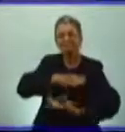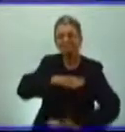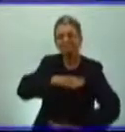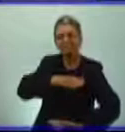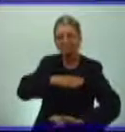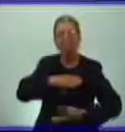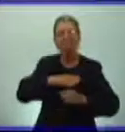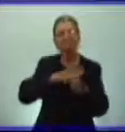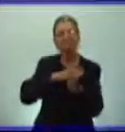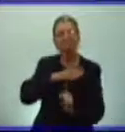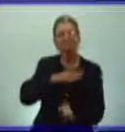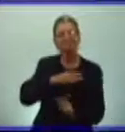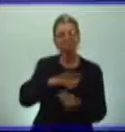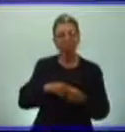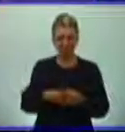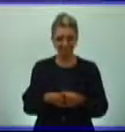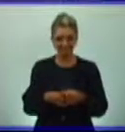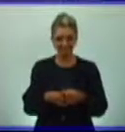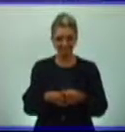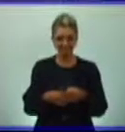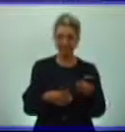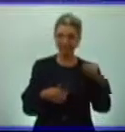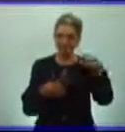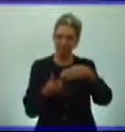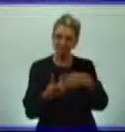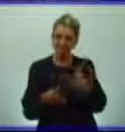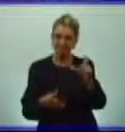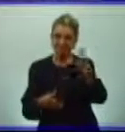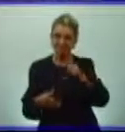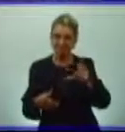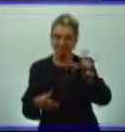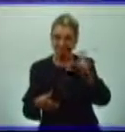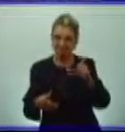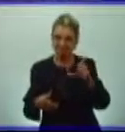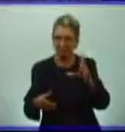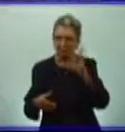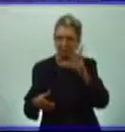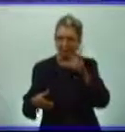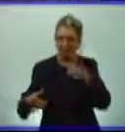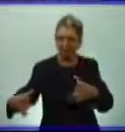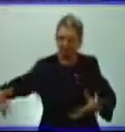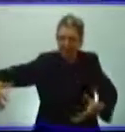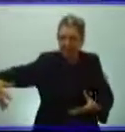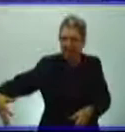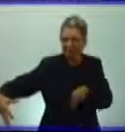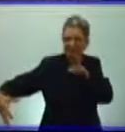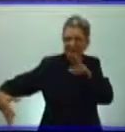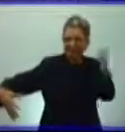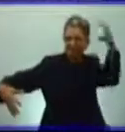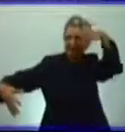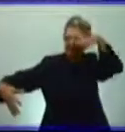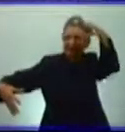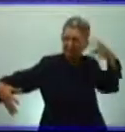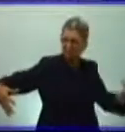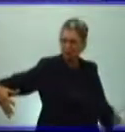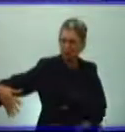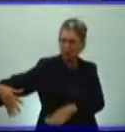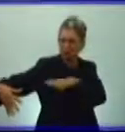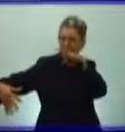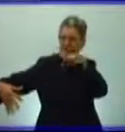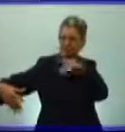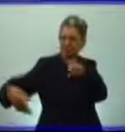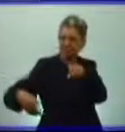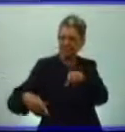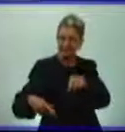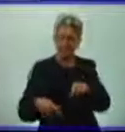territorio. Llegamos ahora a Camagüey, la ciudad de los tinajones, y seguimos a